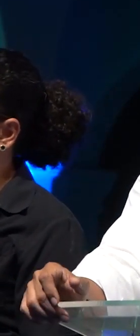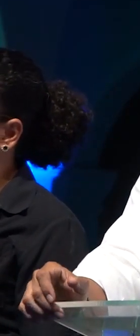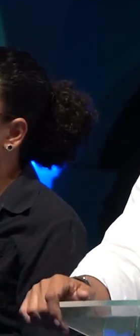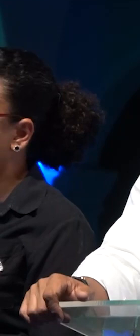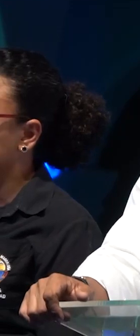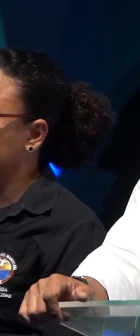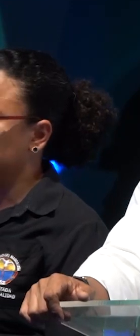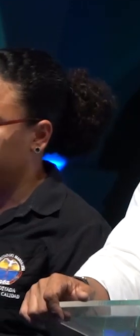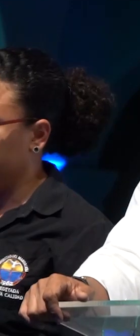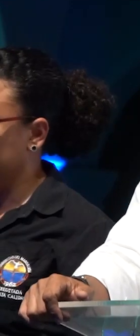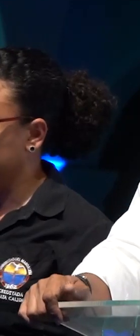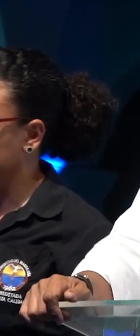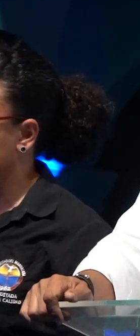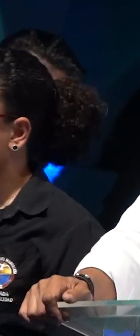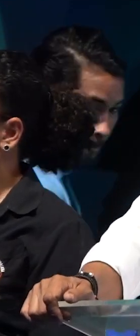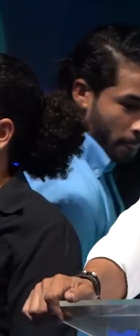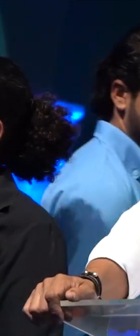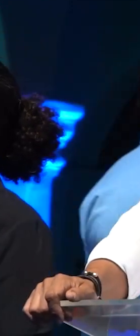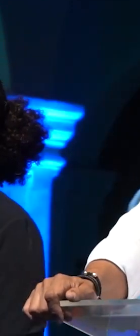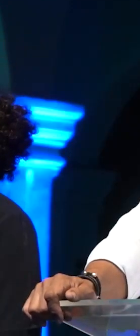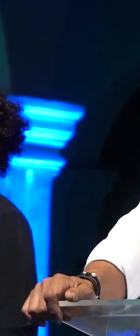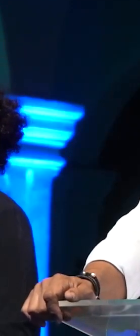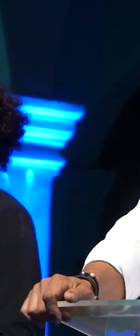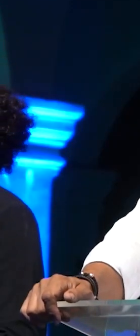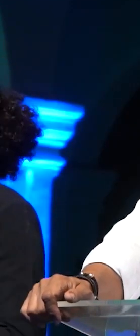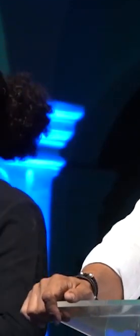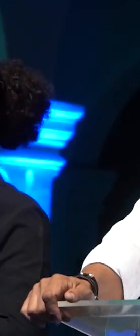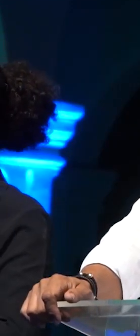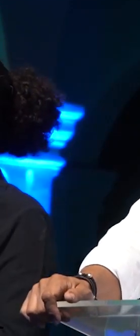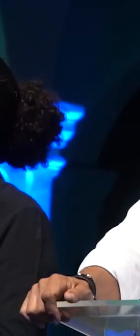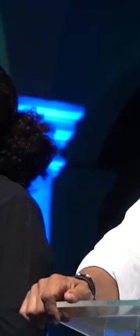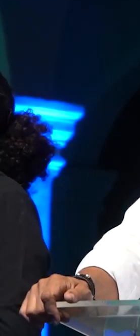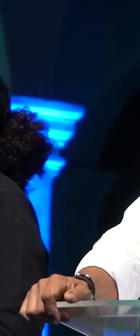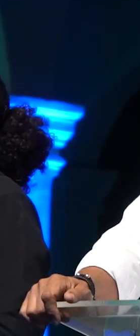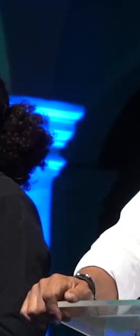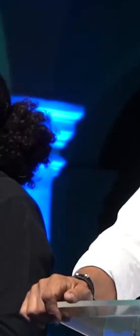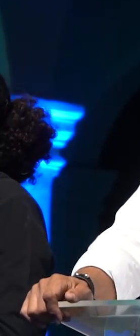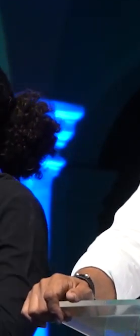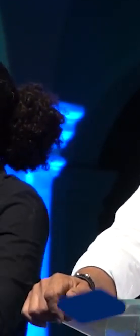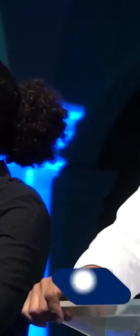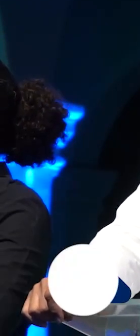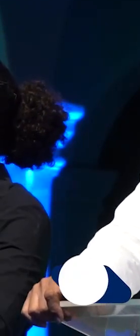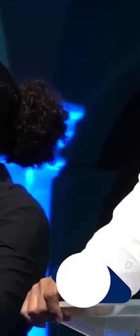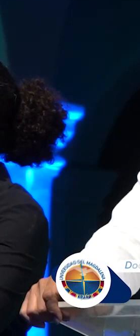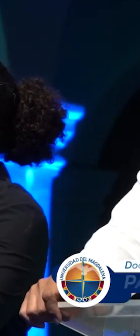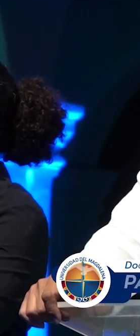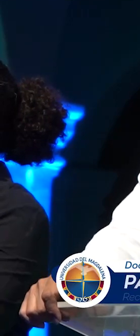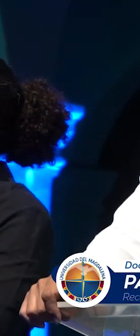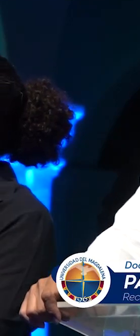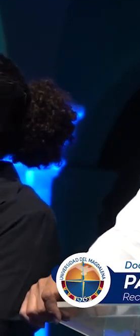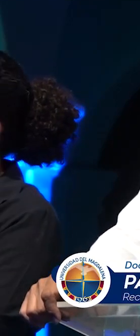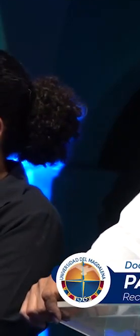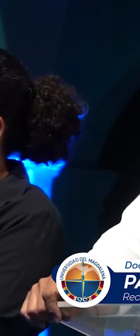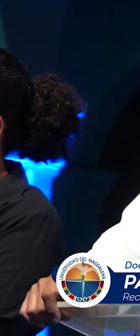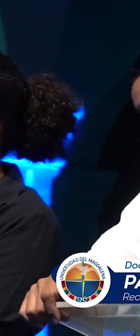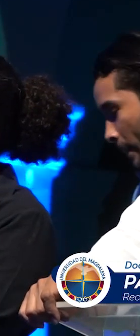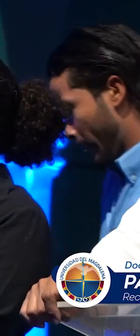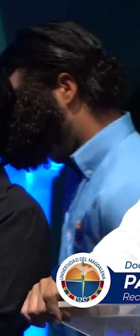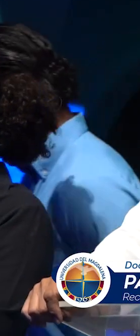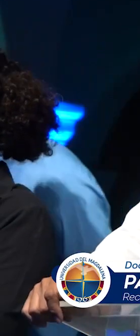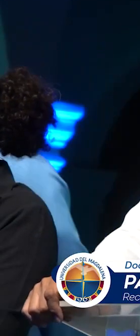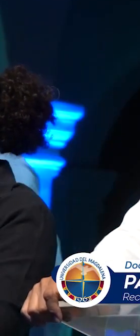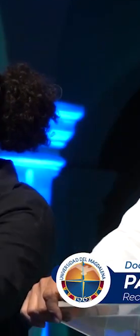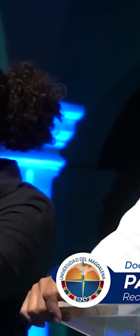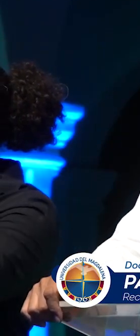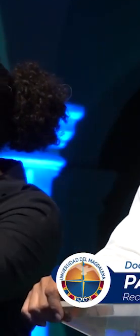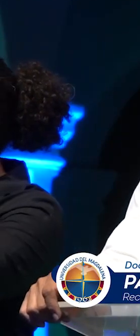transformación social, transformación de vidas, y me escribió un poema increíble, y lo leí, y dije que iba a leer algo, no dije que lo había escrito porque